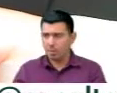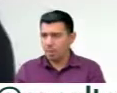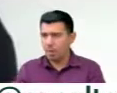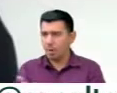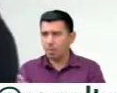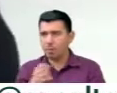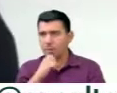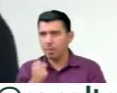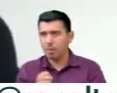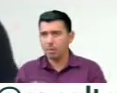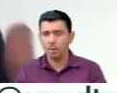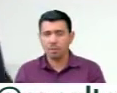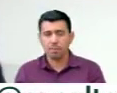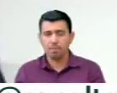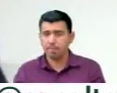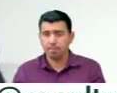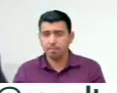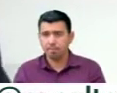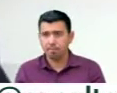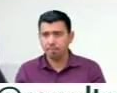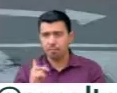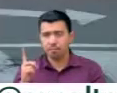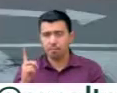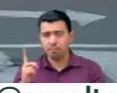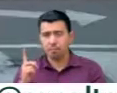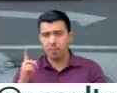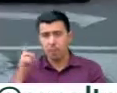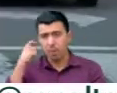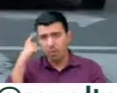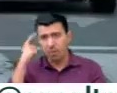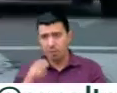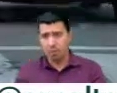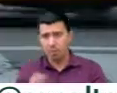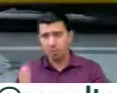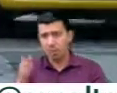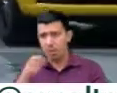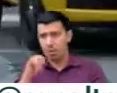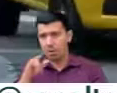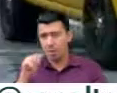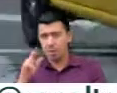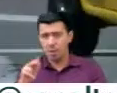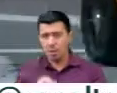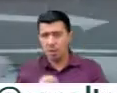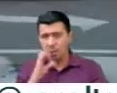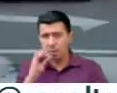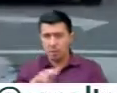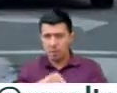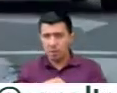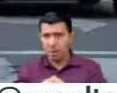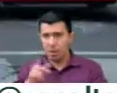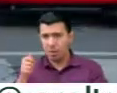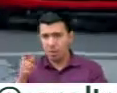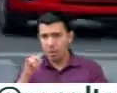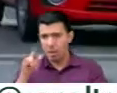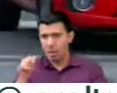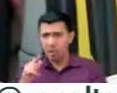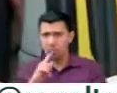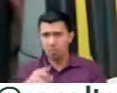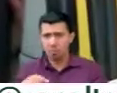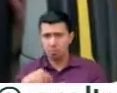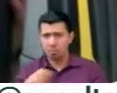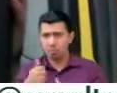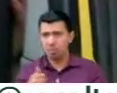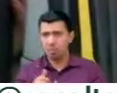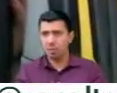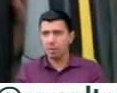abuelita. La iniciativa del senador Aguilar fue bien recibida por el gremio y conductores del área metropolitana de Bucaramanga.